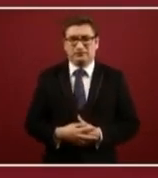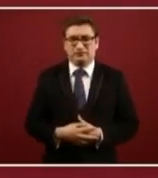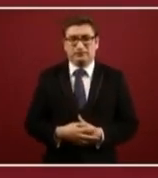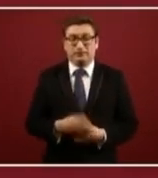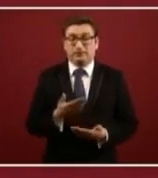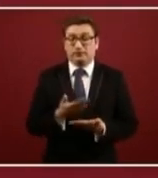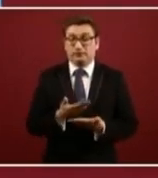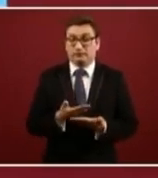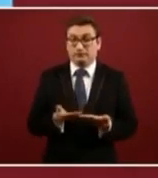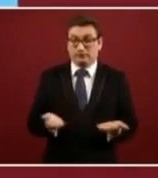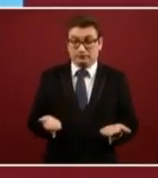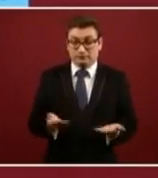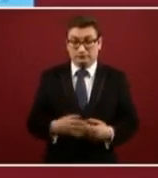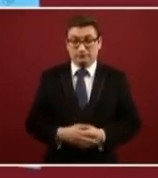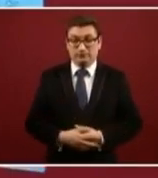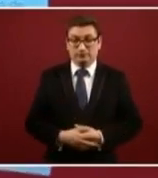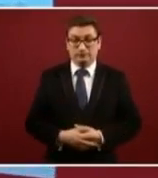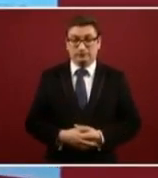Ahora